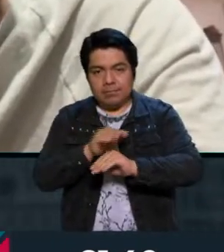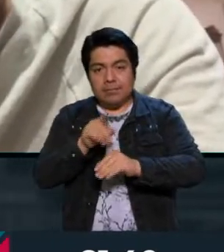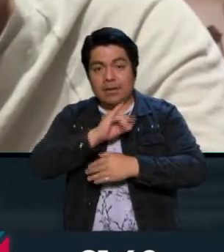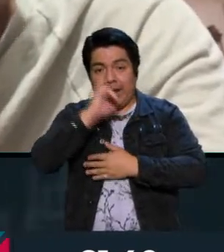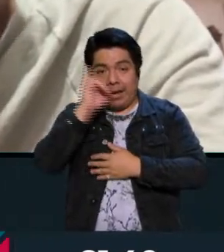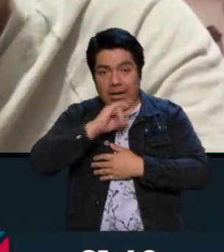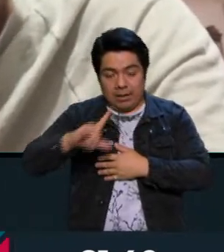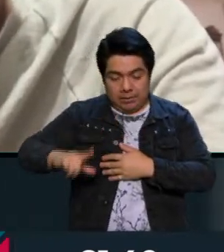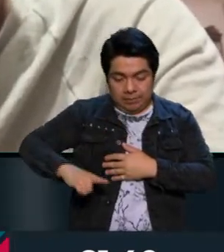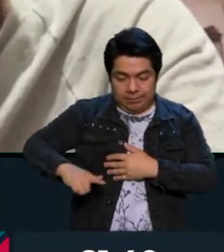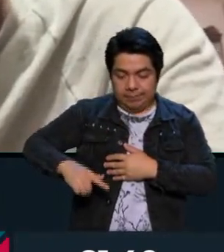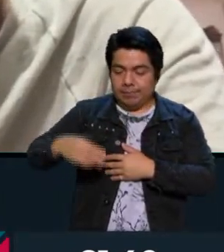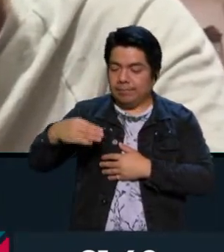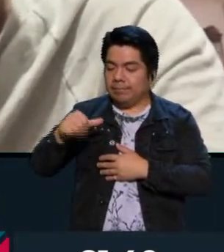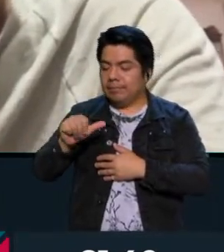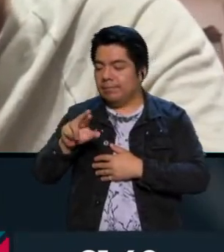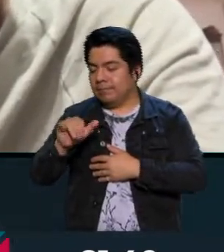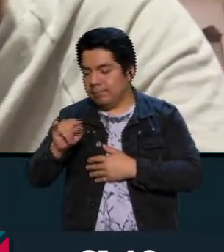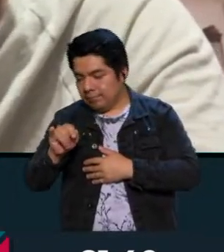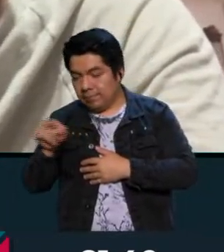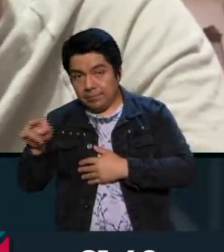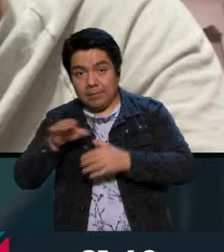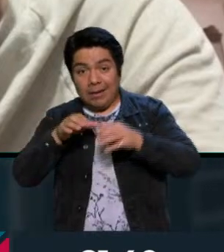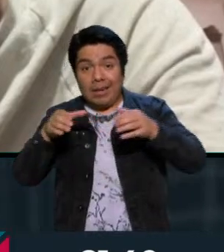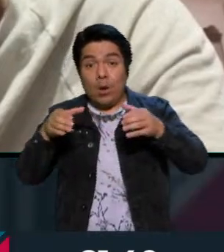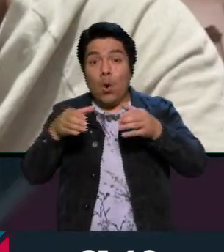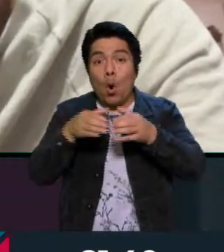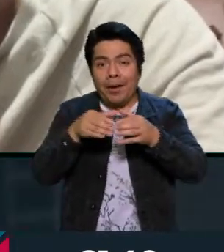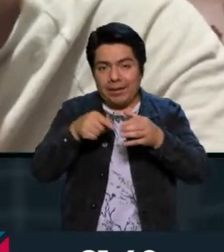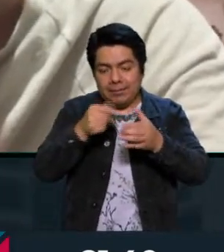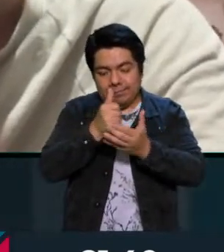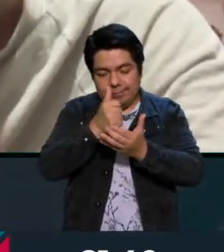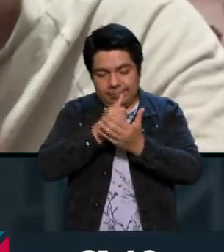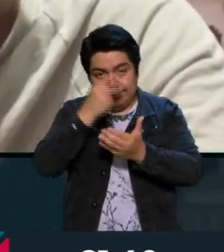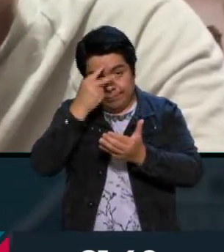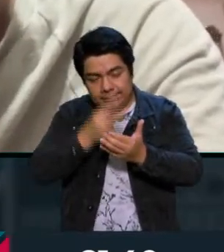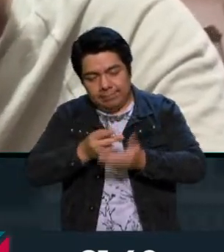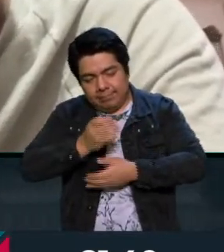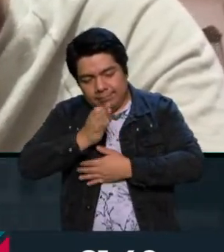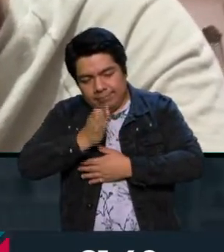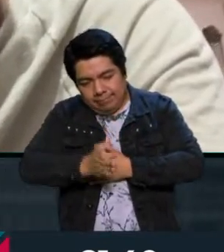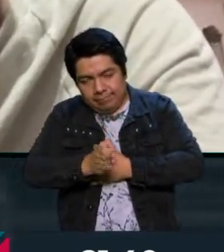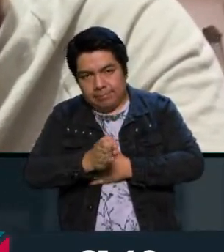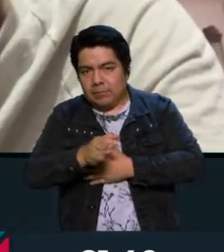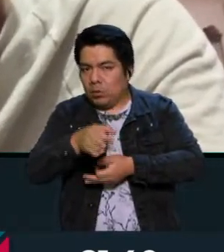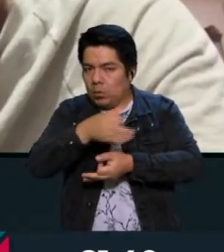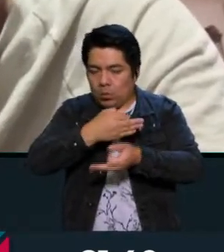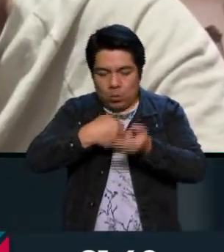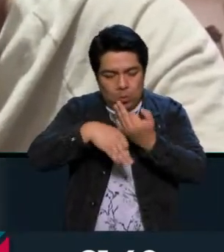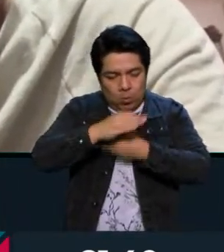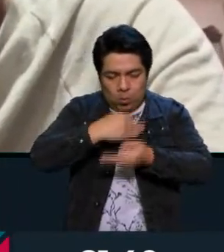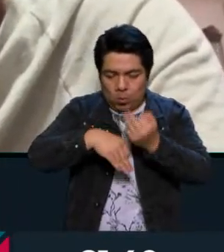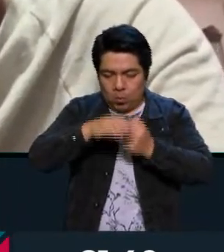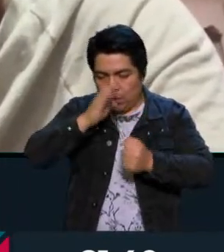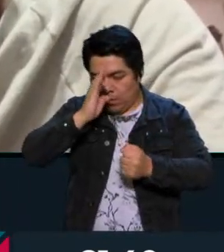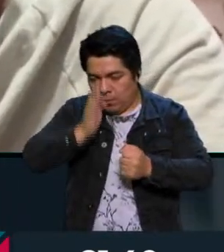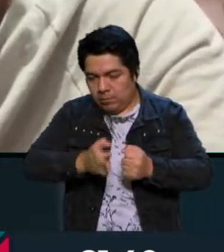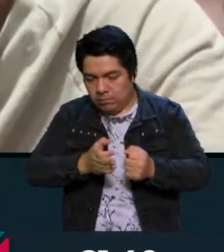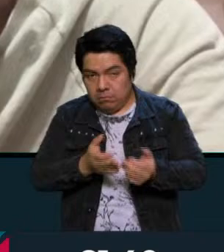jefe de gobierno Martí Batres en el Congreso de la Ciudad de México, aprobada, por cierto, por unanimidad, lo cual es